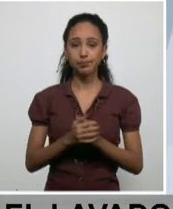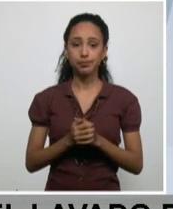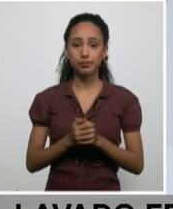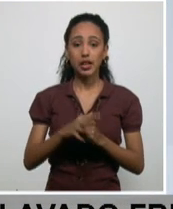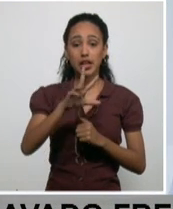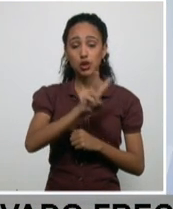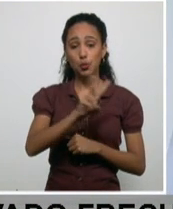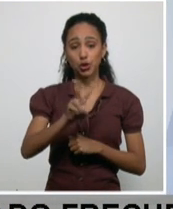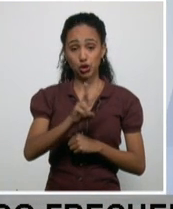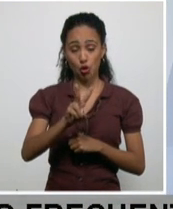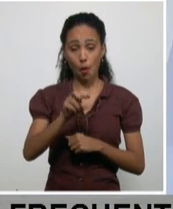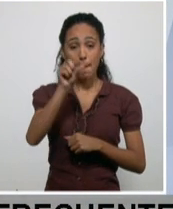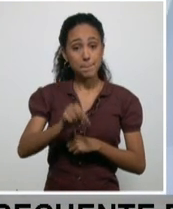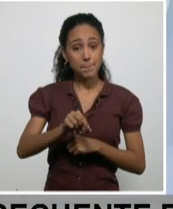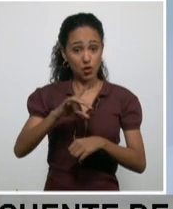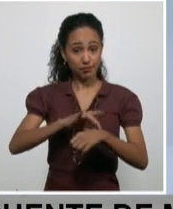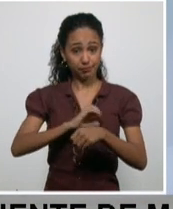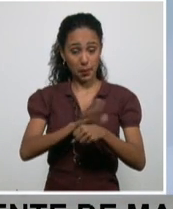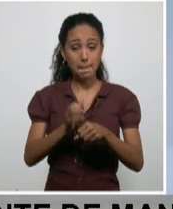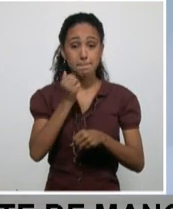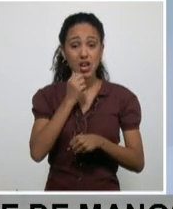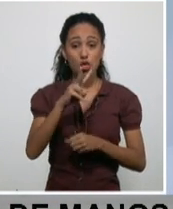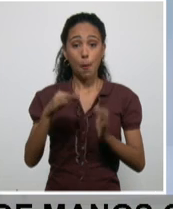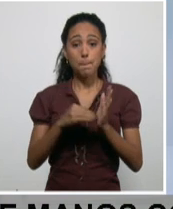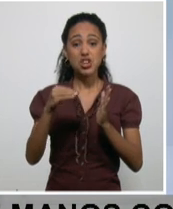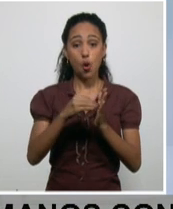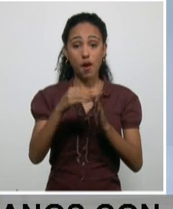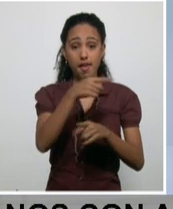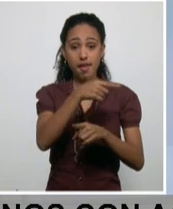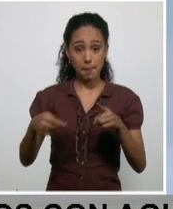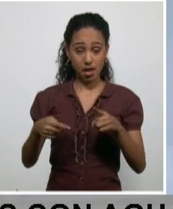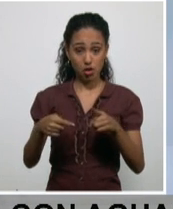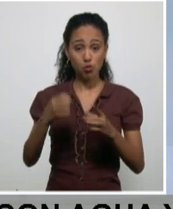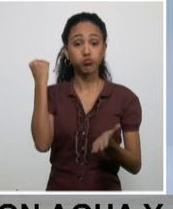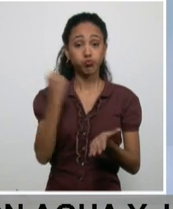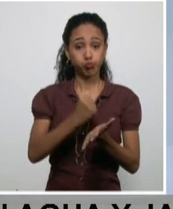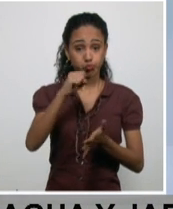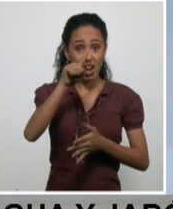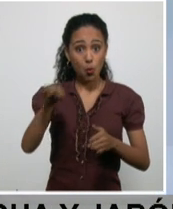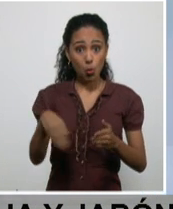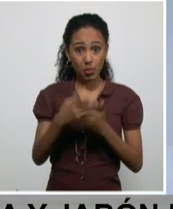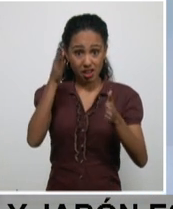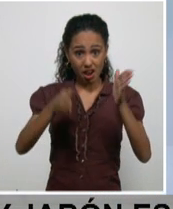2.520.522 casos, o sea, ya más de 2.5 millones confirmados, solo en un día